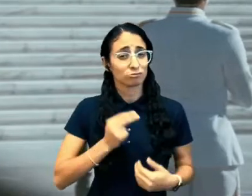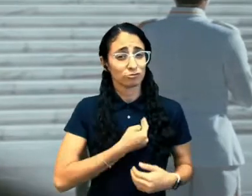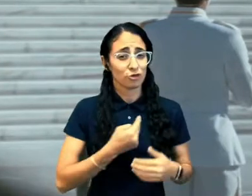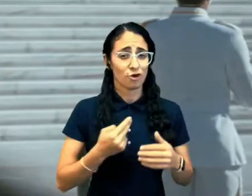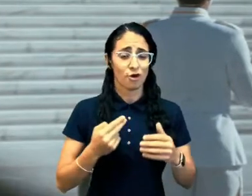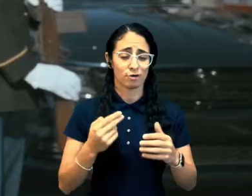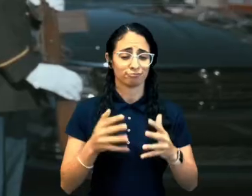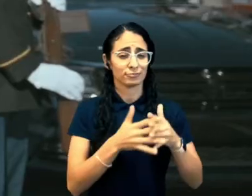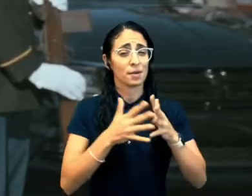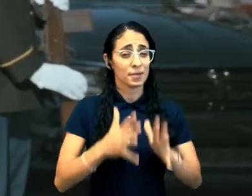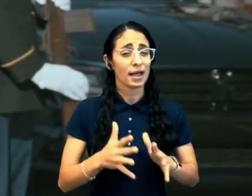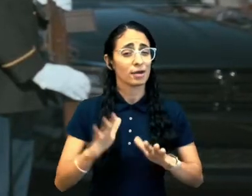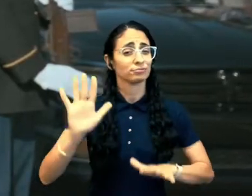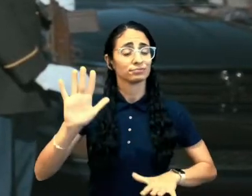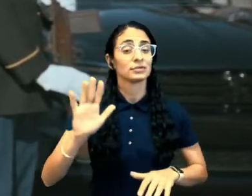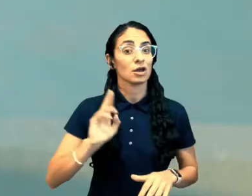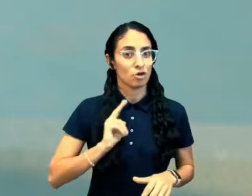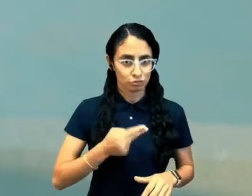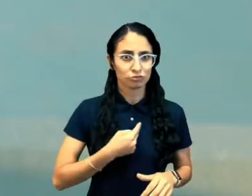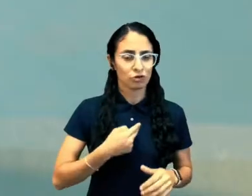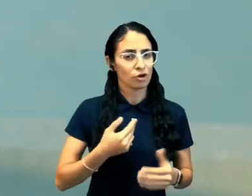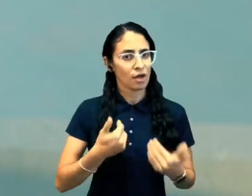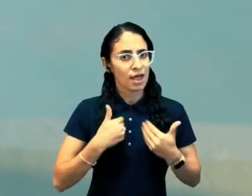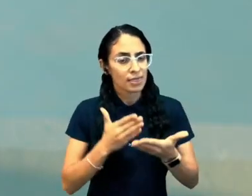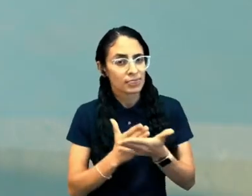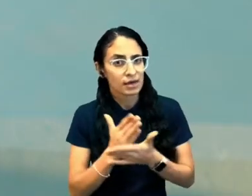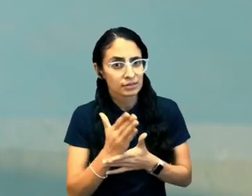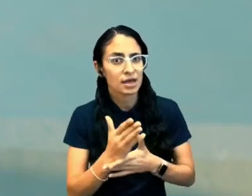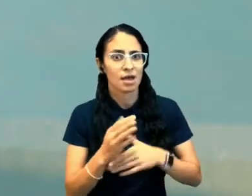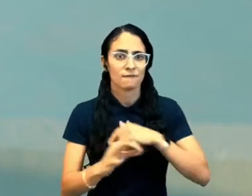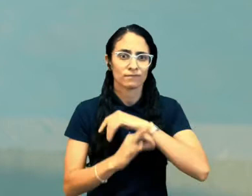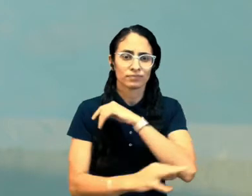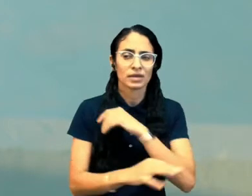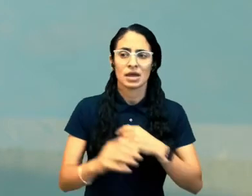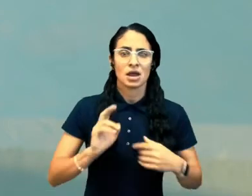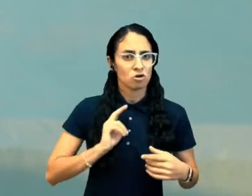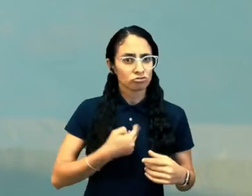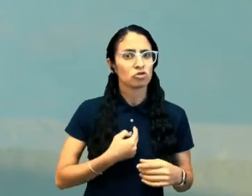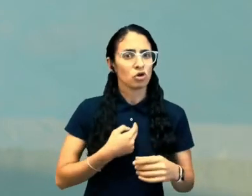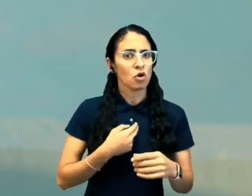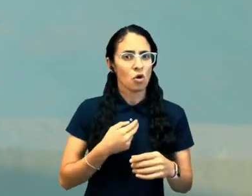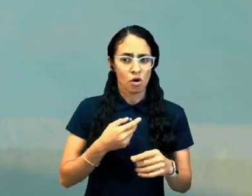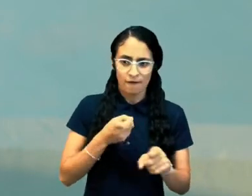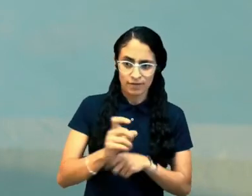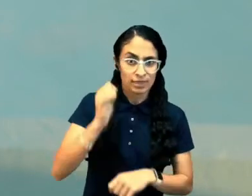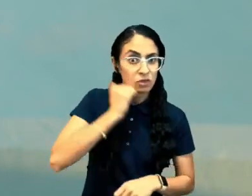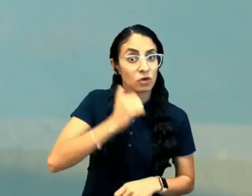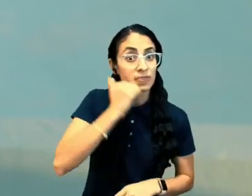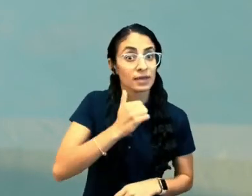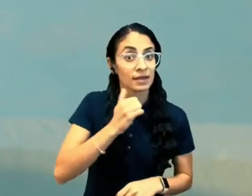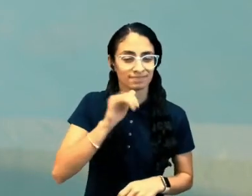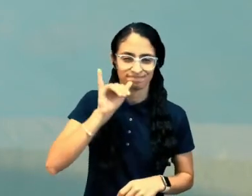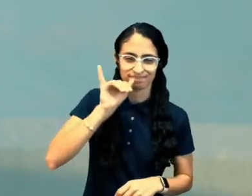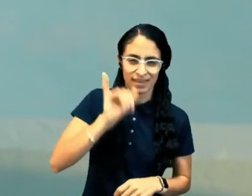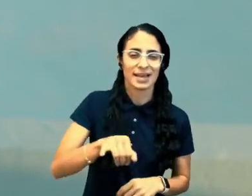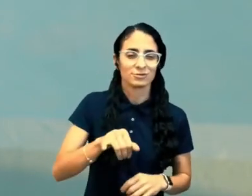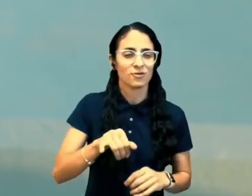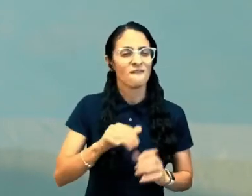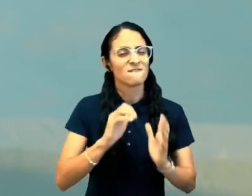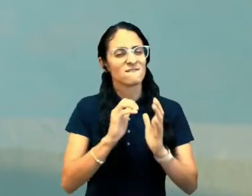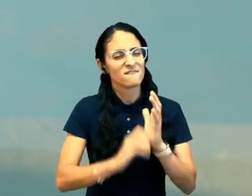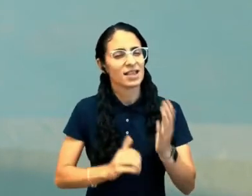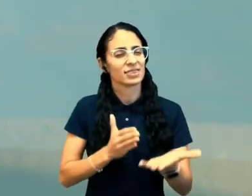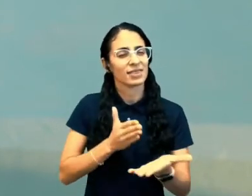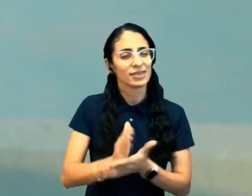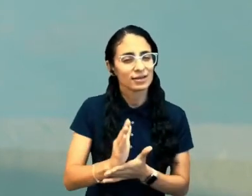ciudadanos americanos. Nuestra ciudadanía aún carece de derechos fundamentales que afectan nuestra vida a diario. Y esa falta